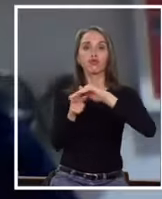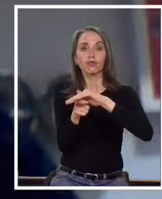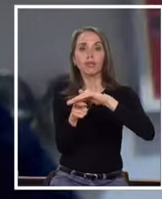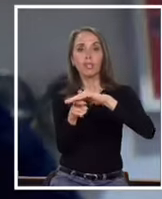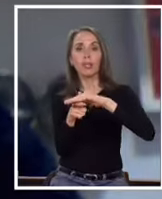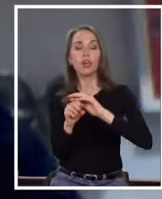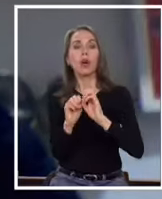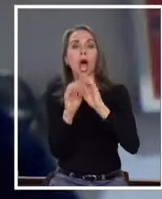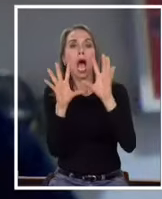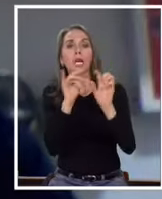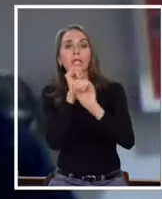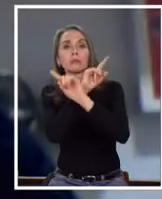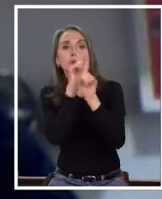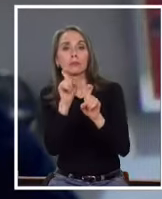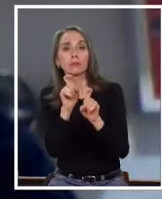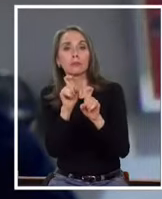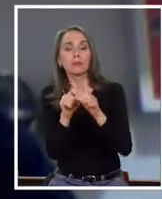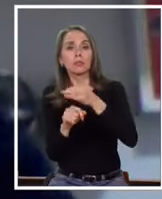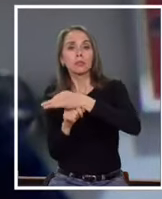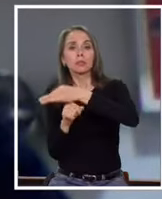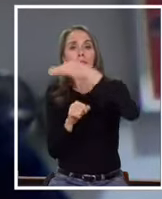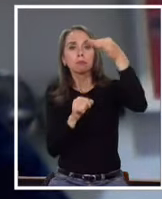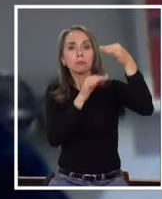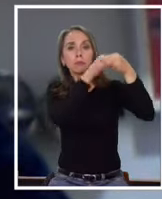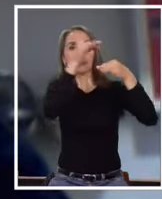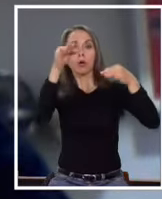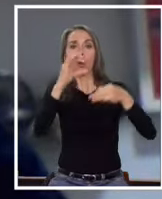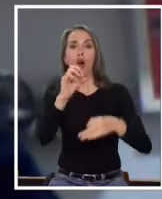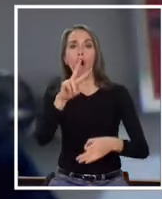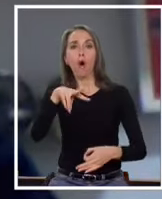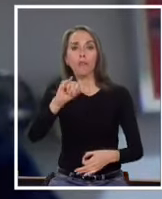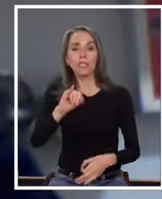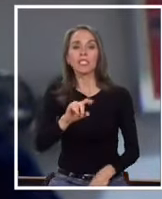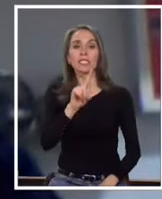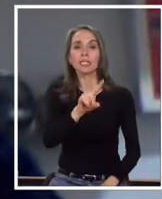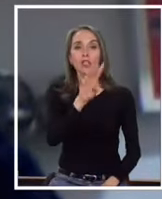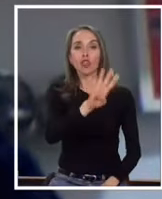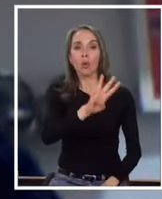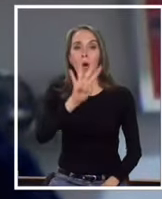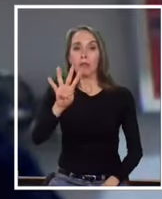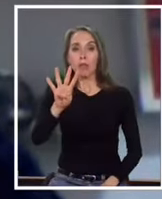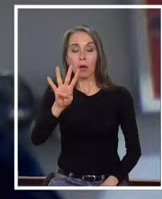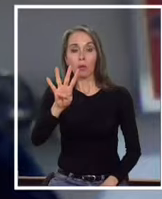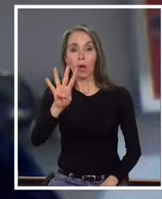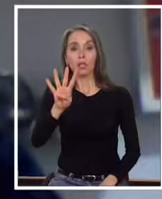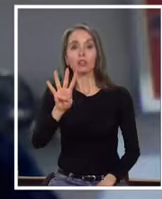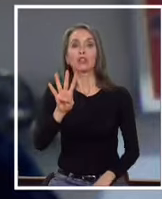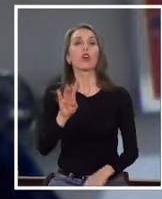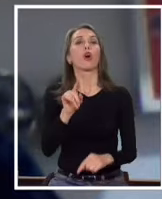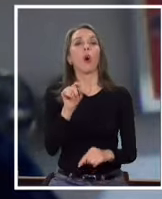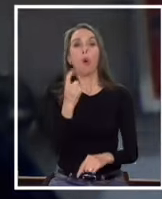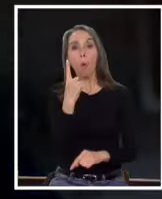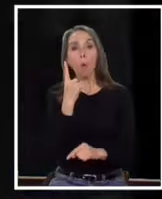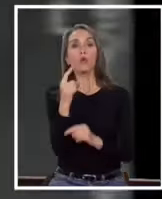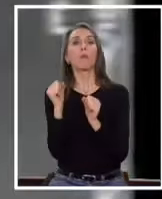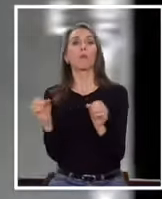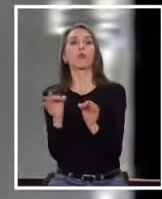estos misterios de objetos no identificados. Fueron algo así como 144 y que hubo uno que pudieron